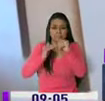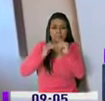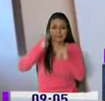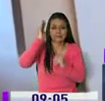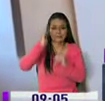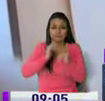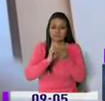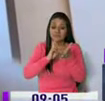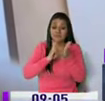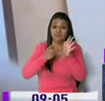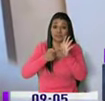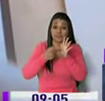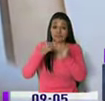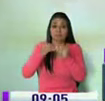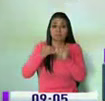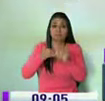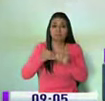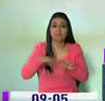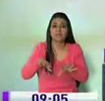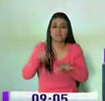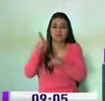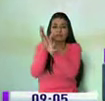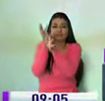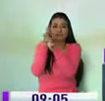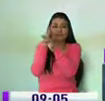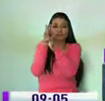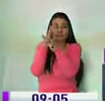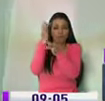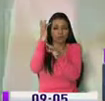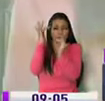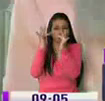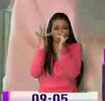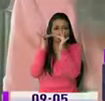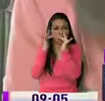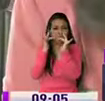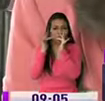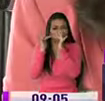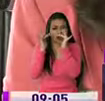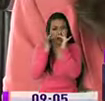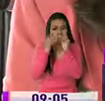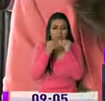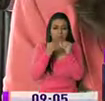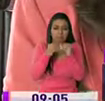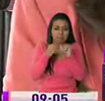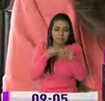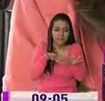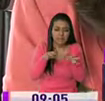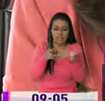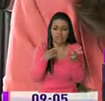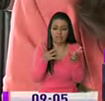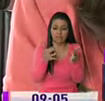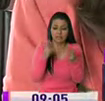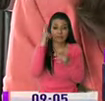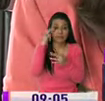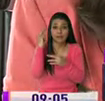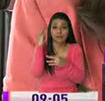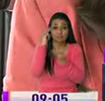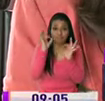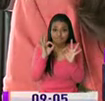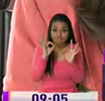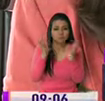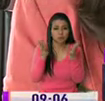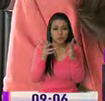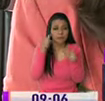una demencia? Es una pérdida de las funciones cognitivas. Es decir, perdemos la capacidad de razonar, de